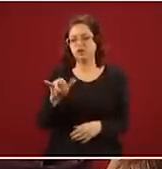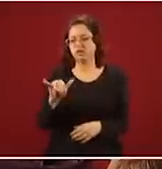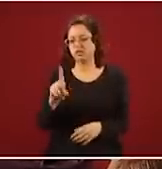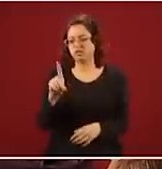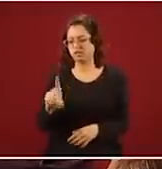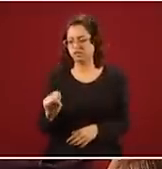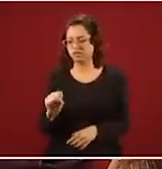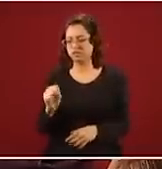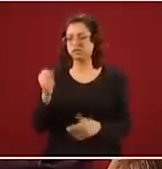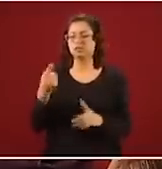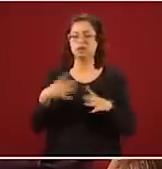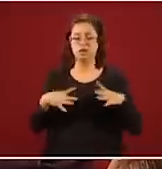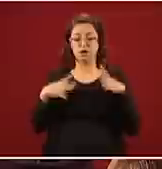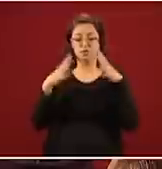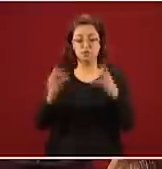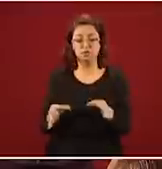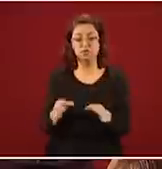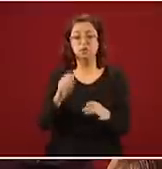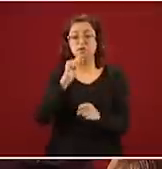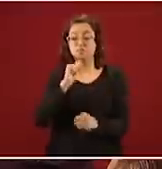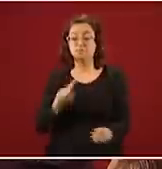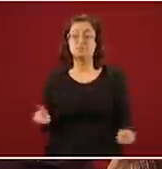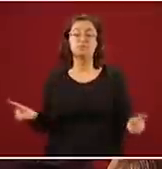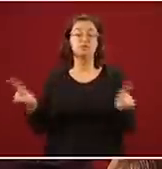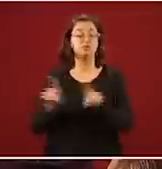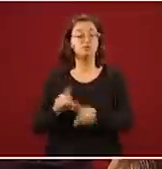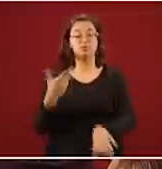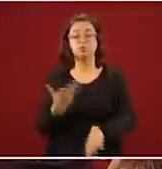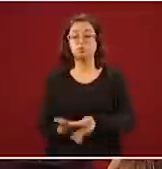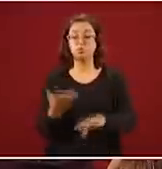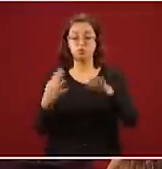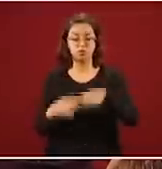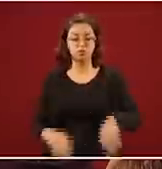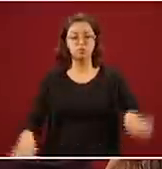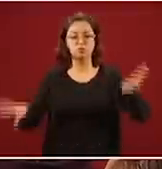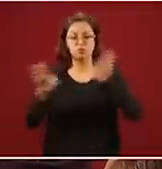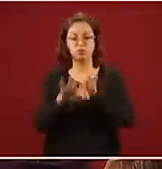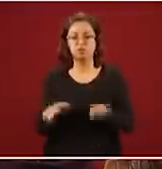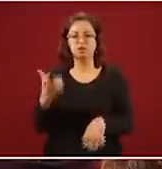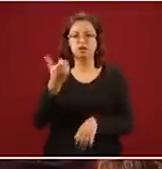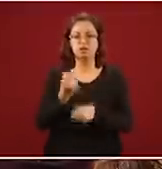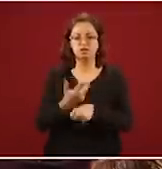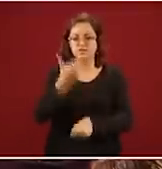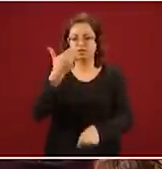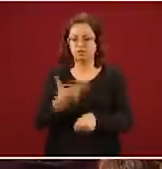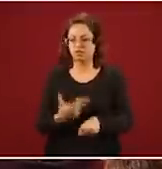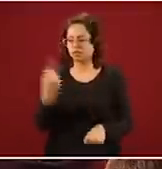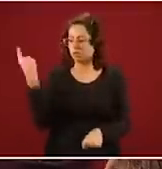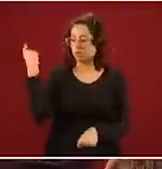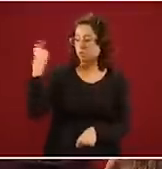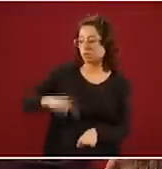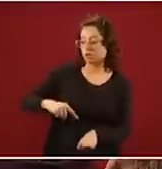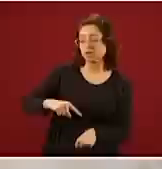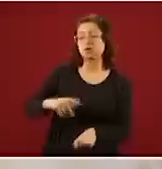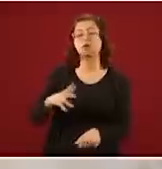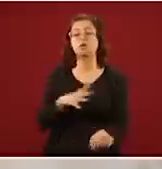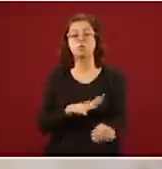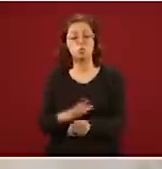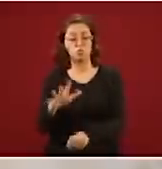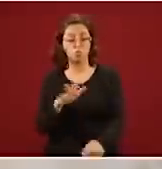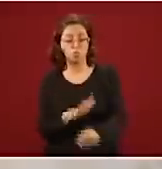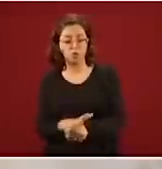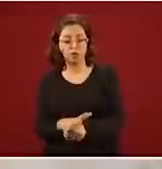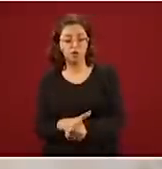y el fortalecimiento indispensable que nos ha ordenado el secretario Alcocer, la relación con